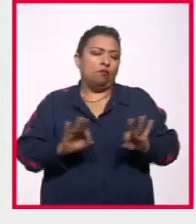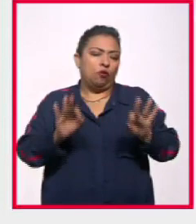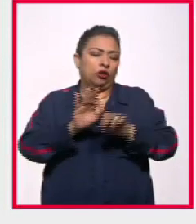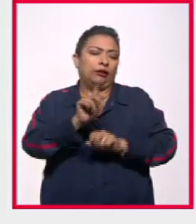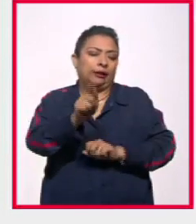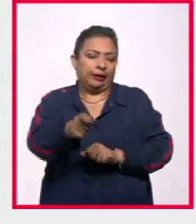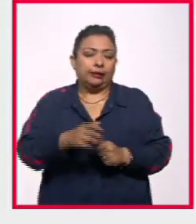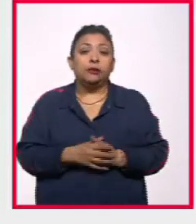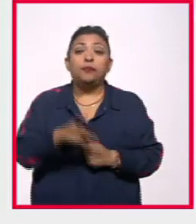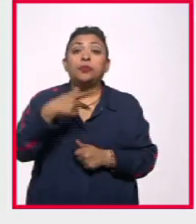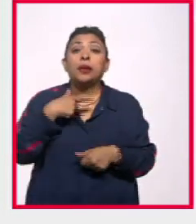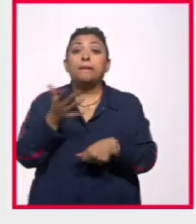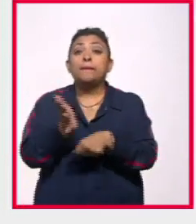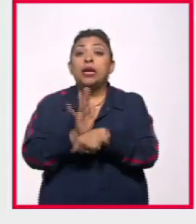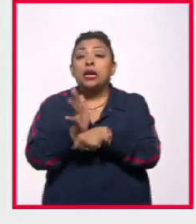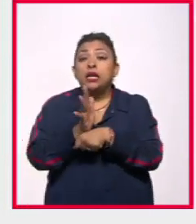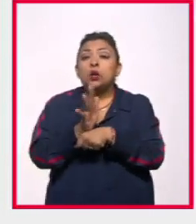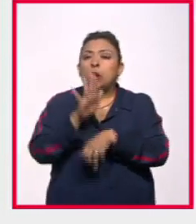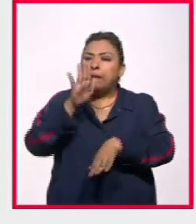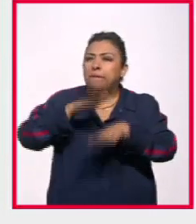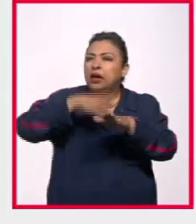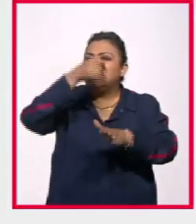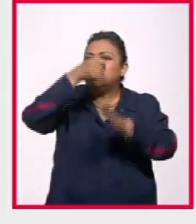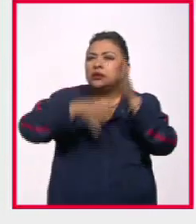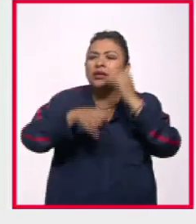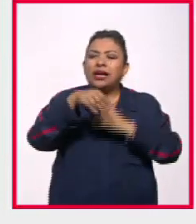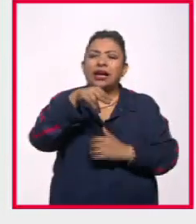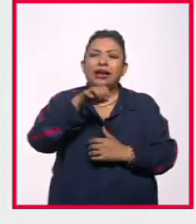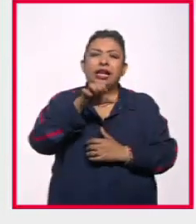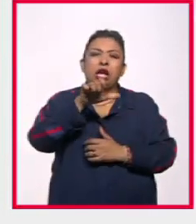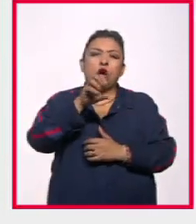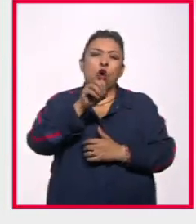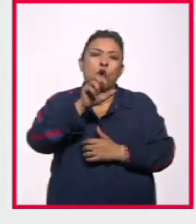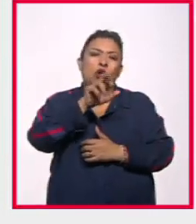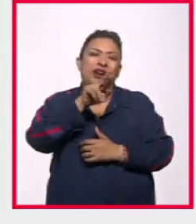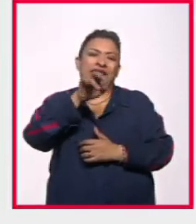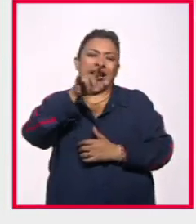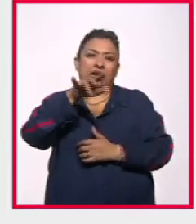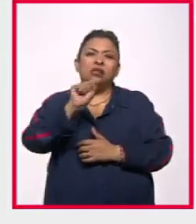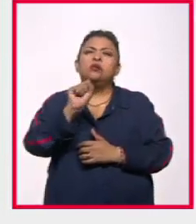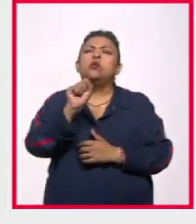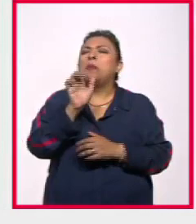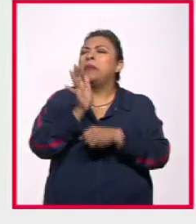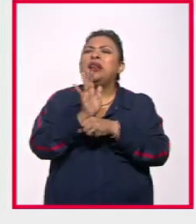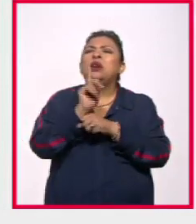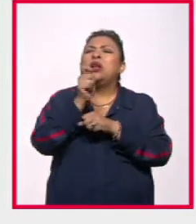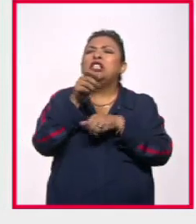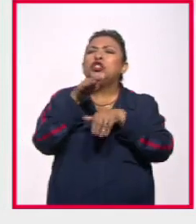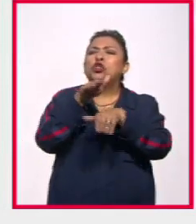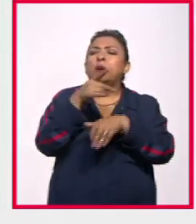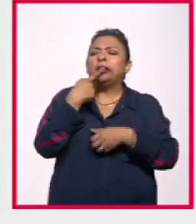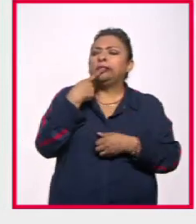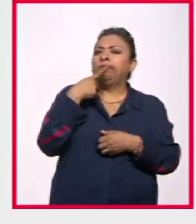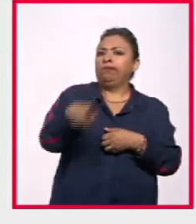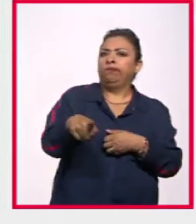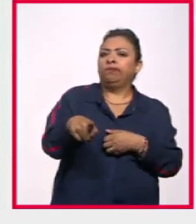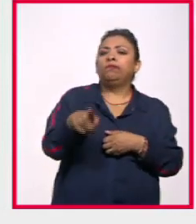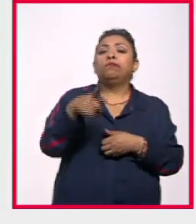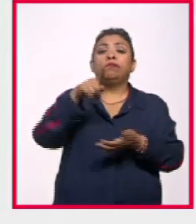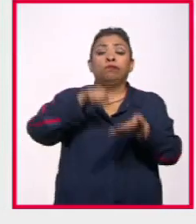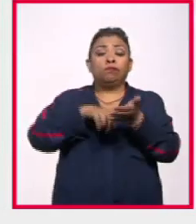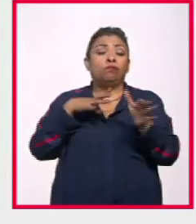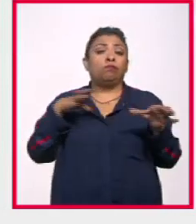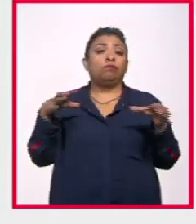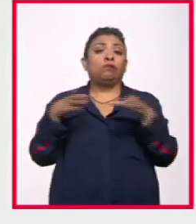que es una película que va mucho más allá del neorrealismo. Es una película de denuncia, es una película que crea un género